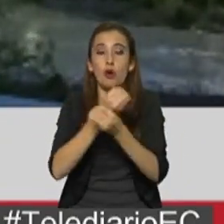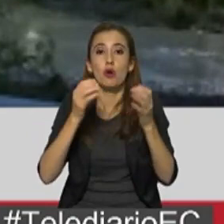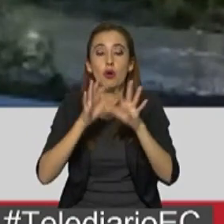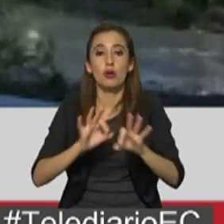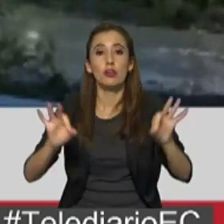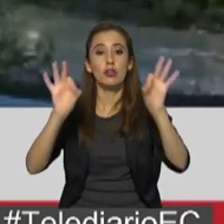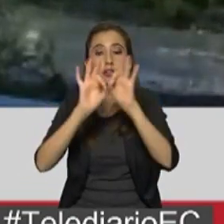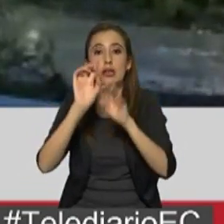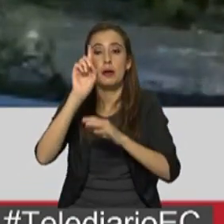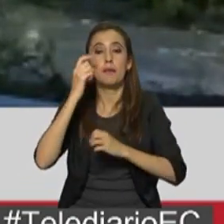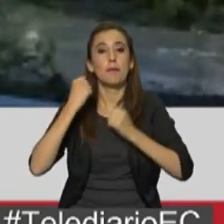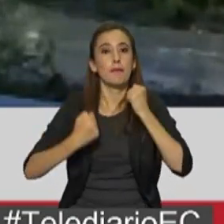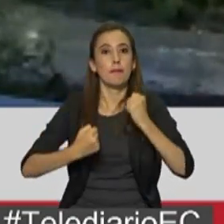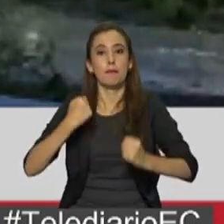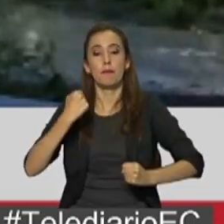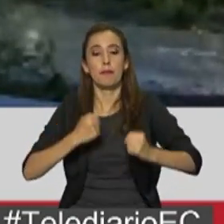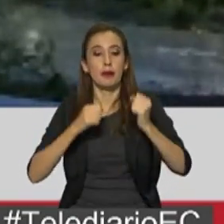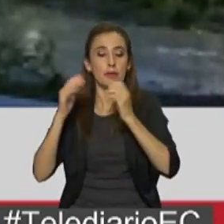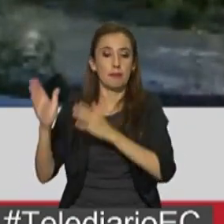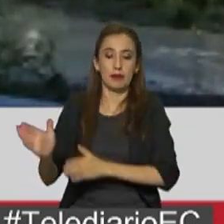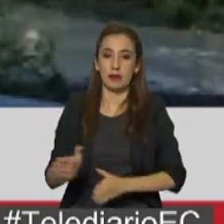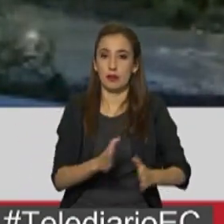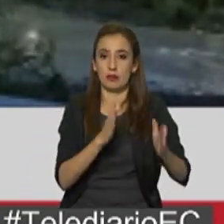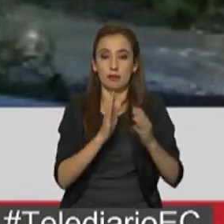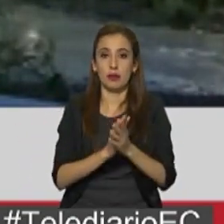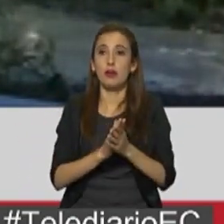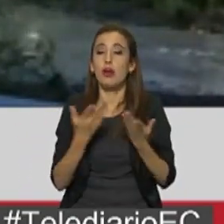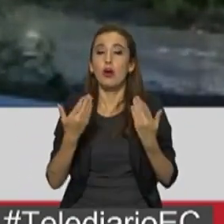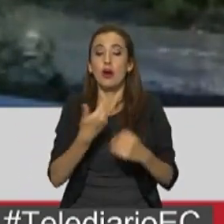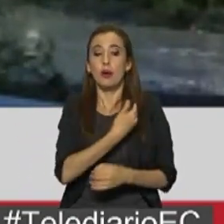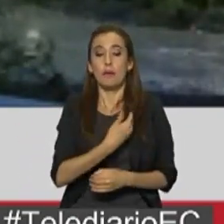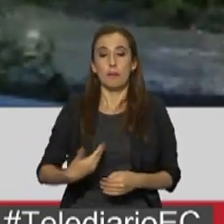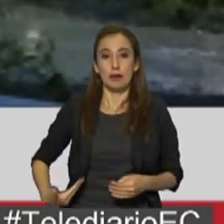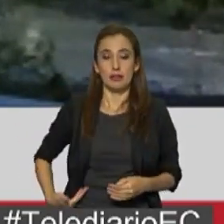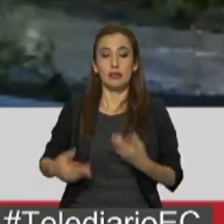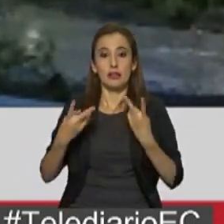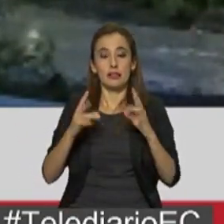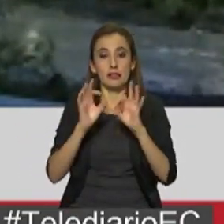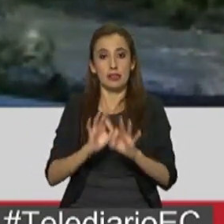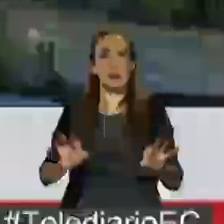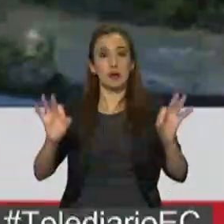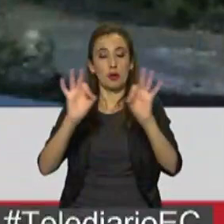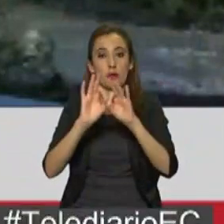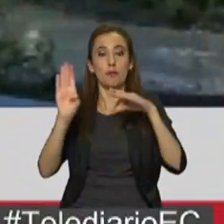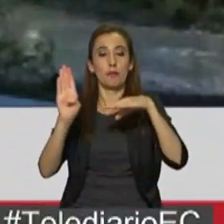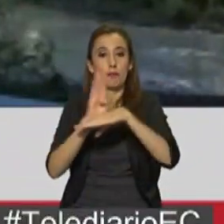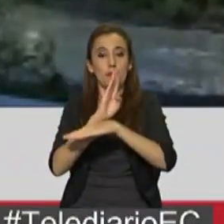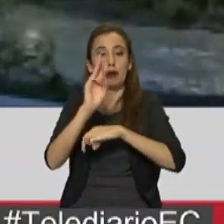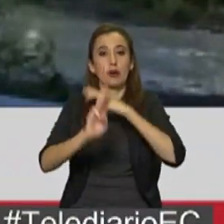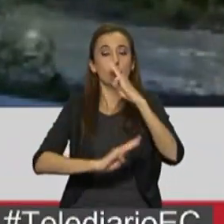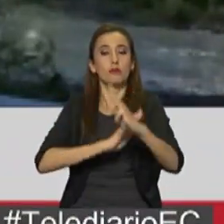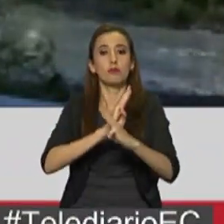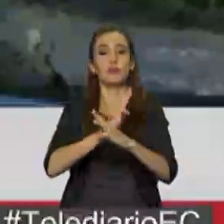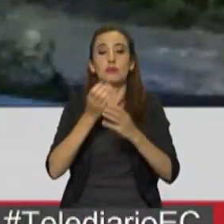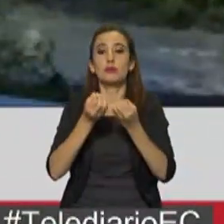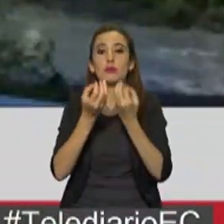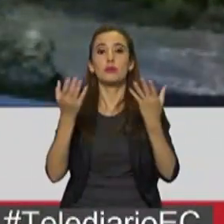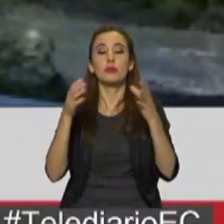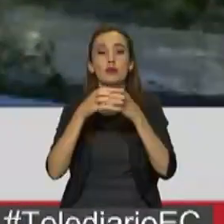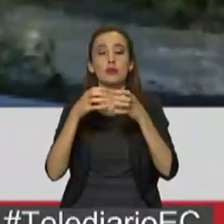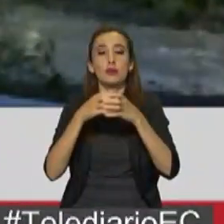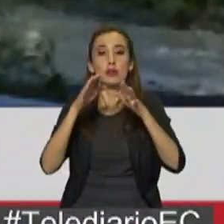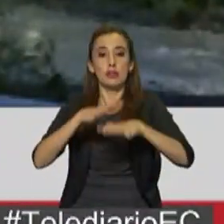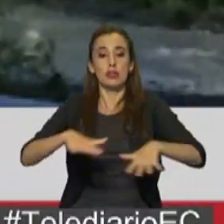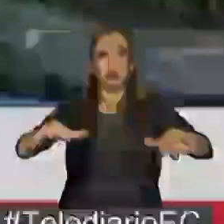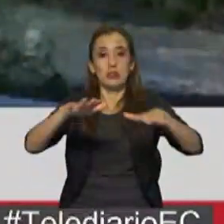del primero de mayo como lo ha estado considerando el presidente de donald son por otro lado el banco mundial insta a los gobiernos de américa latina